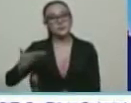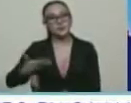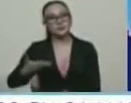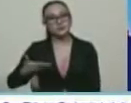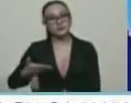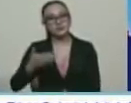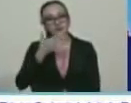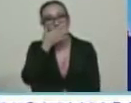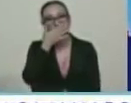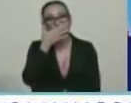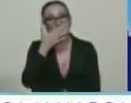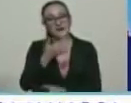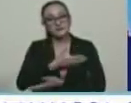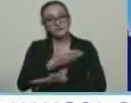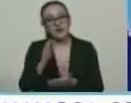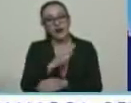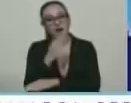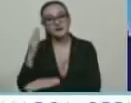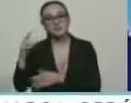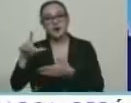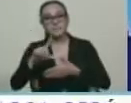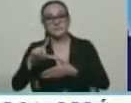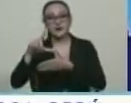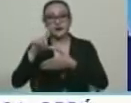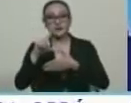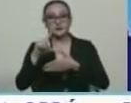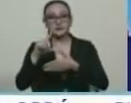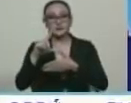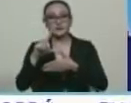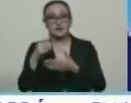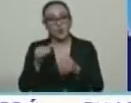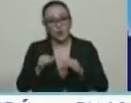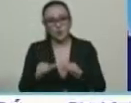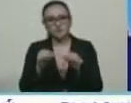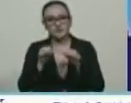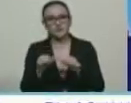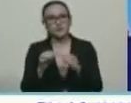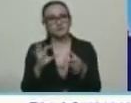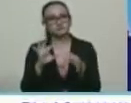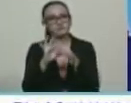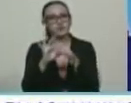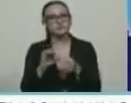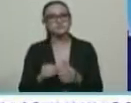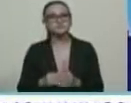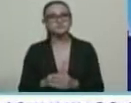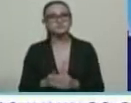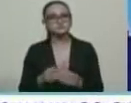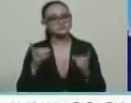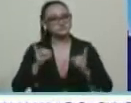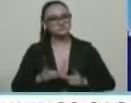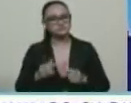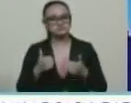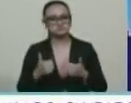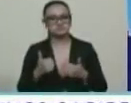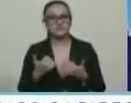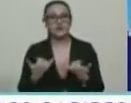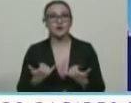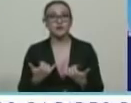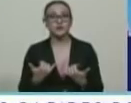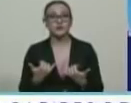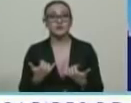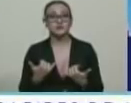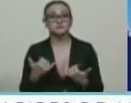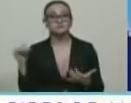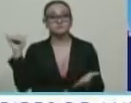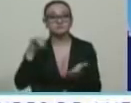estrategia de apertura hacia Caribe y América Latina. Estamos continuando con esta estrategia con mucha decisión. Ahora mismo, aerolínea